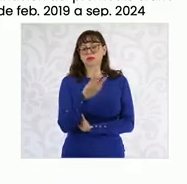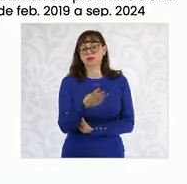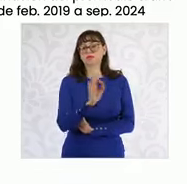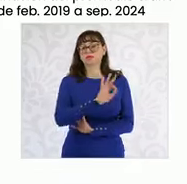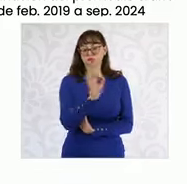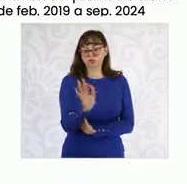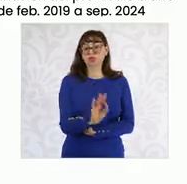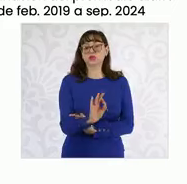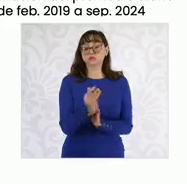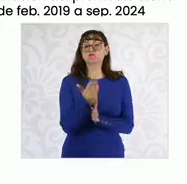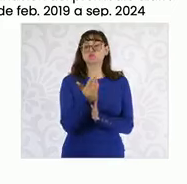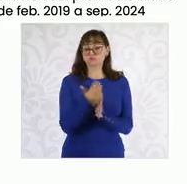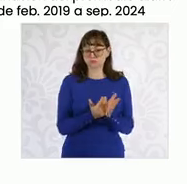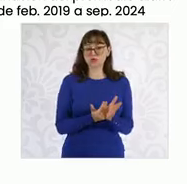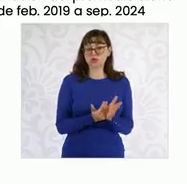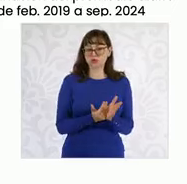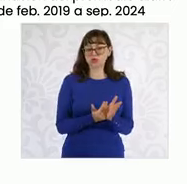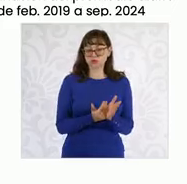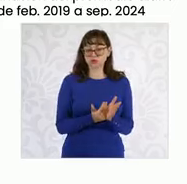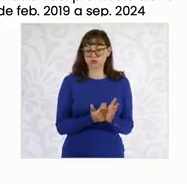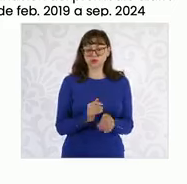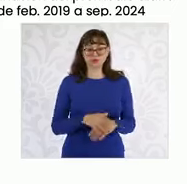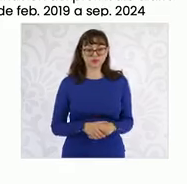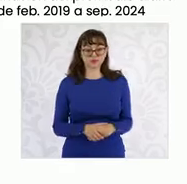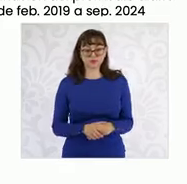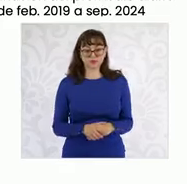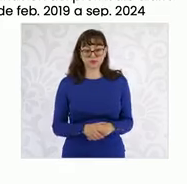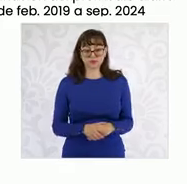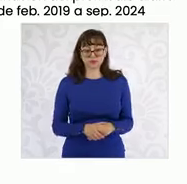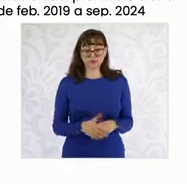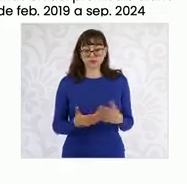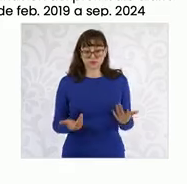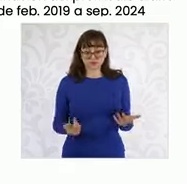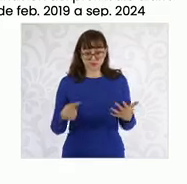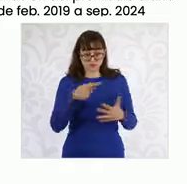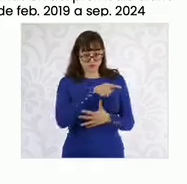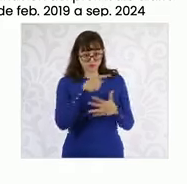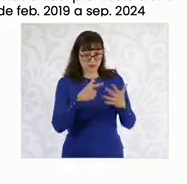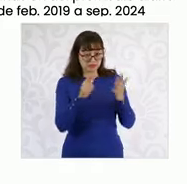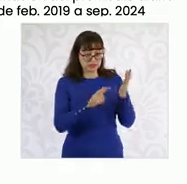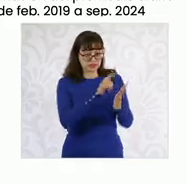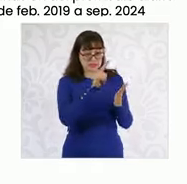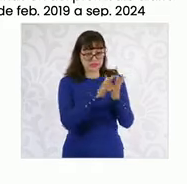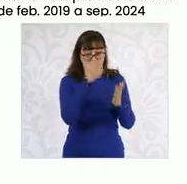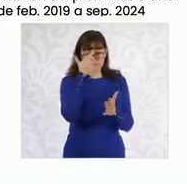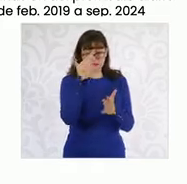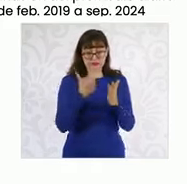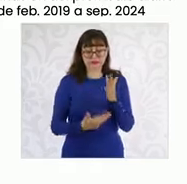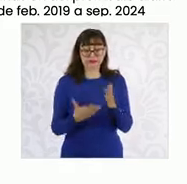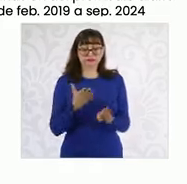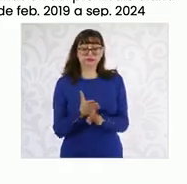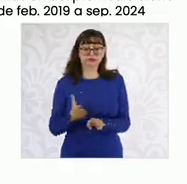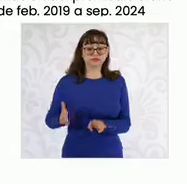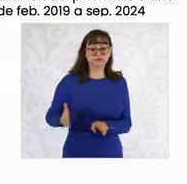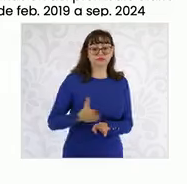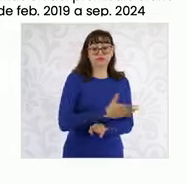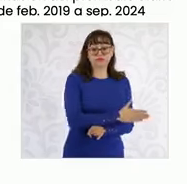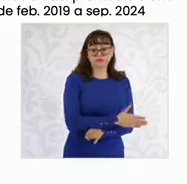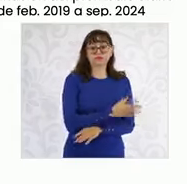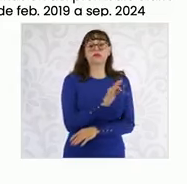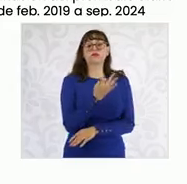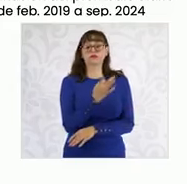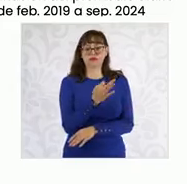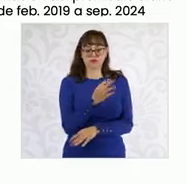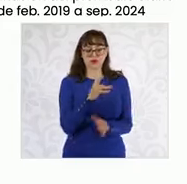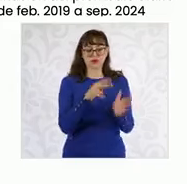35.23%. En este caso, el punto más alto de la incidencia de estos delitos durante el sexenio anterior se registró también en febrero